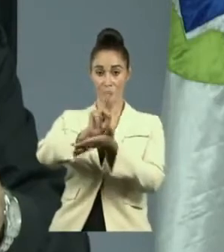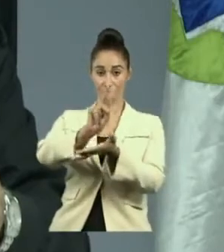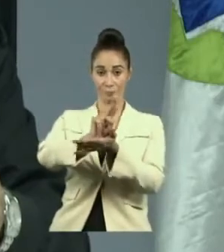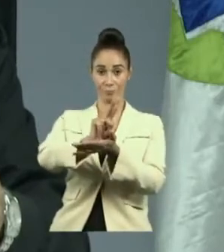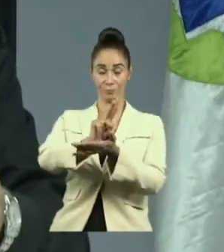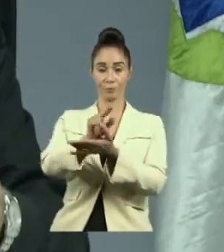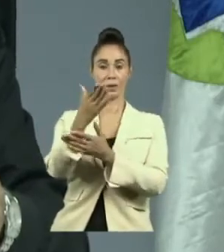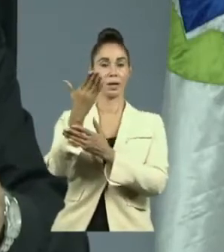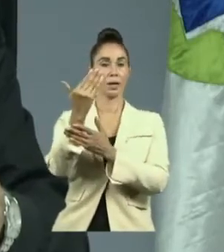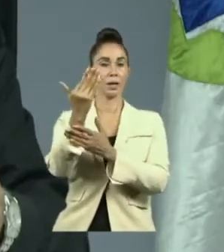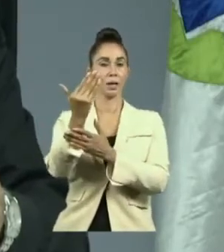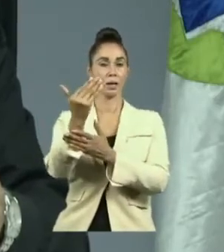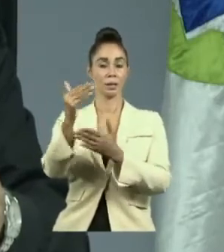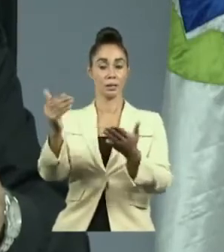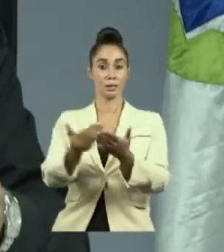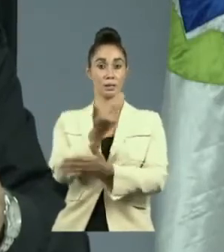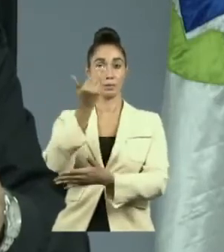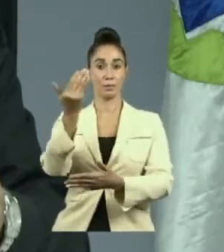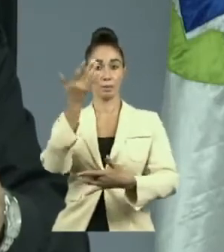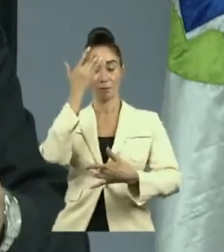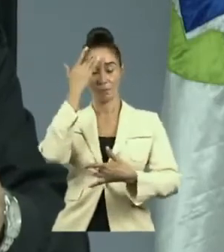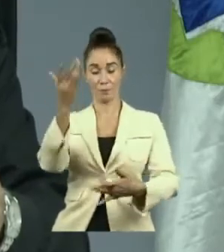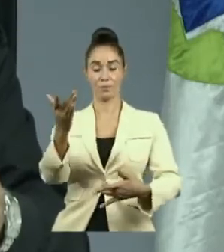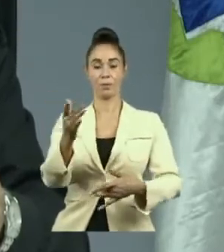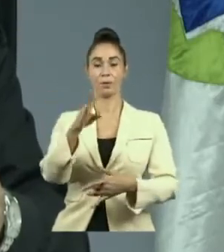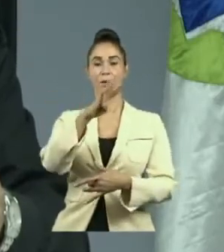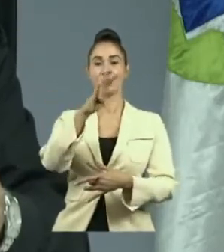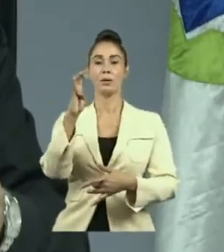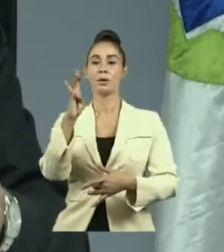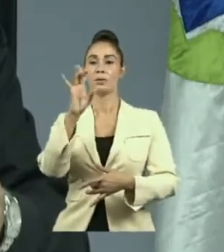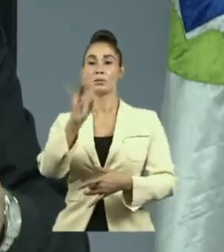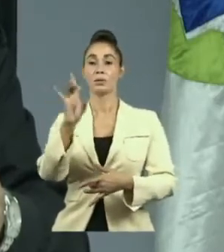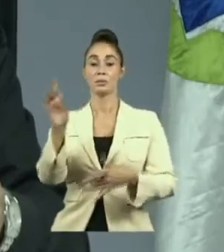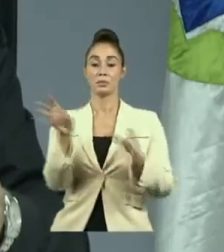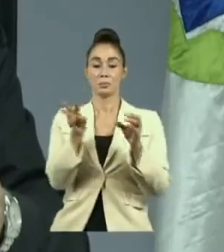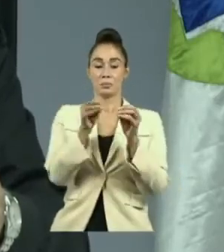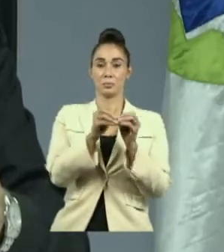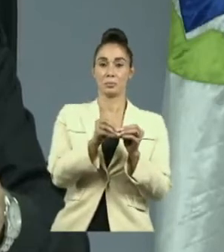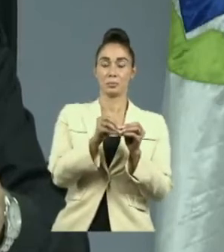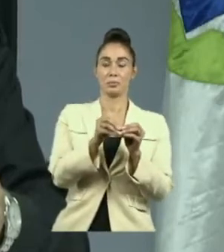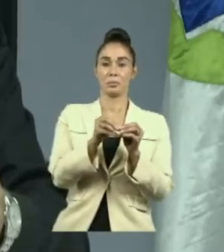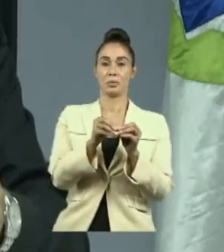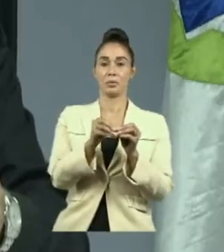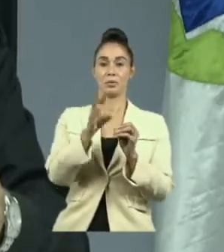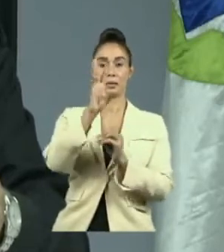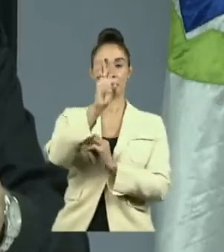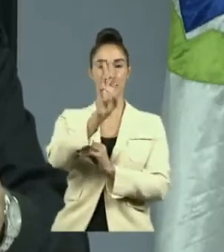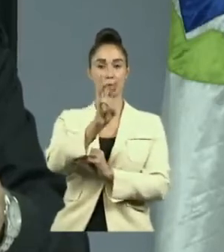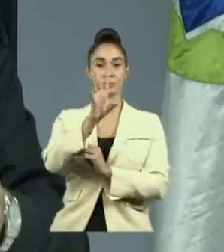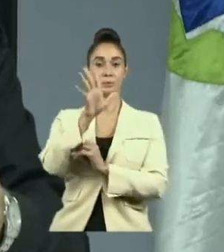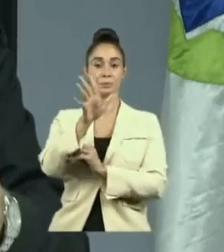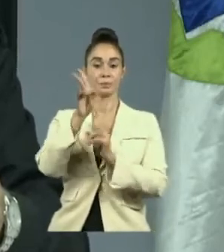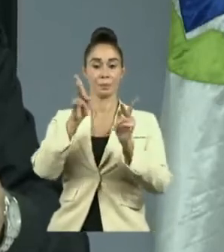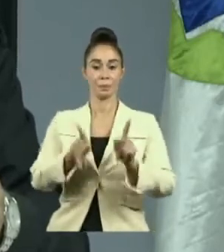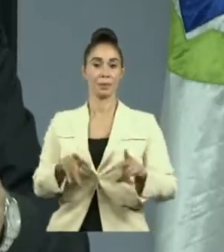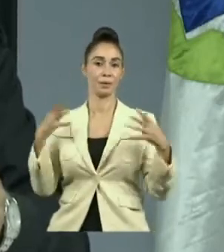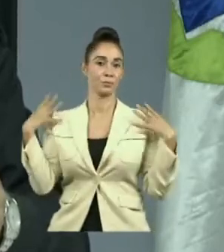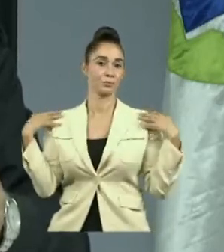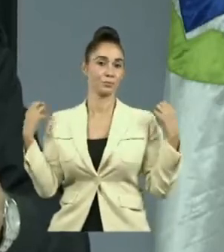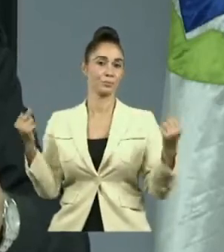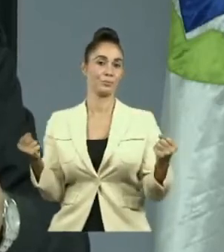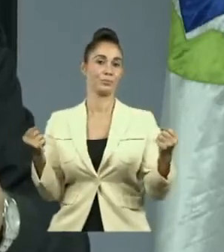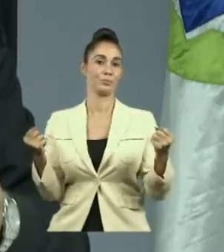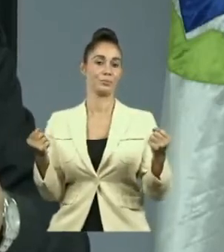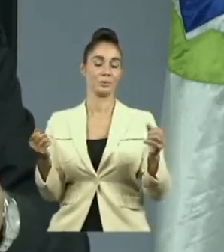15 casos nuevos 488 acumulados 65 recupera